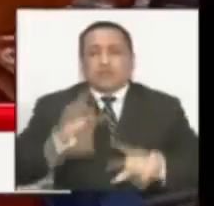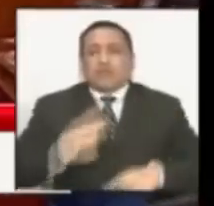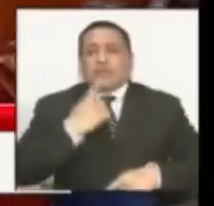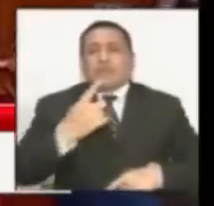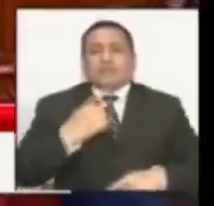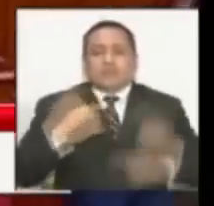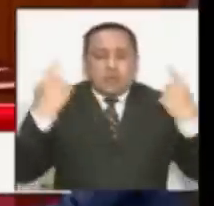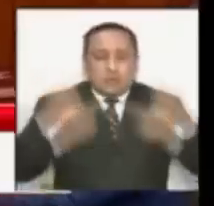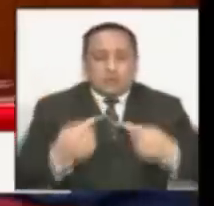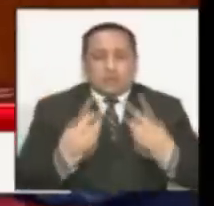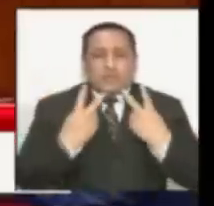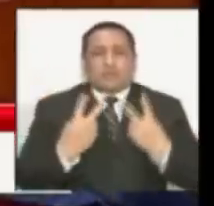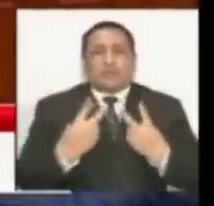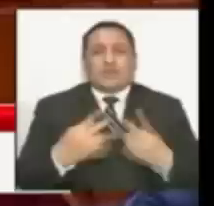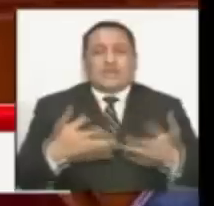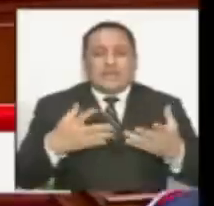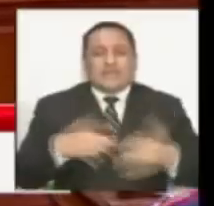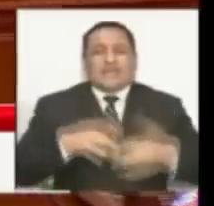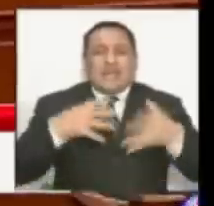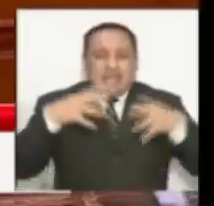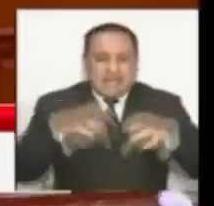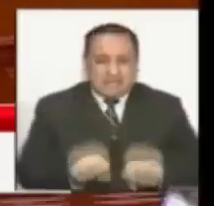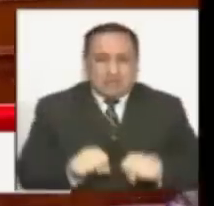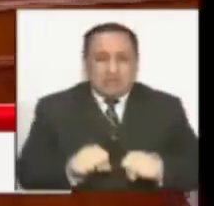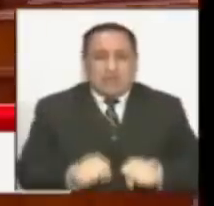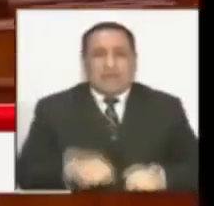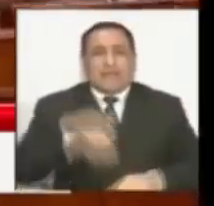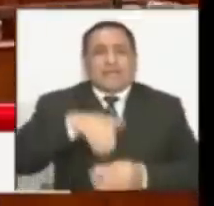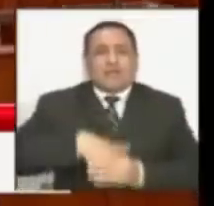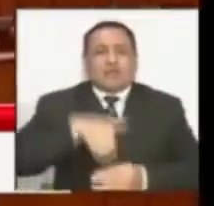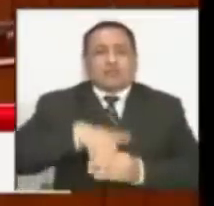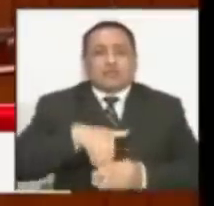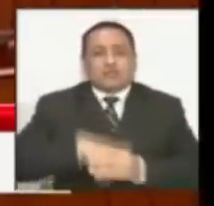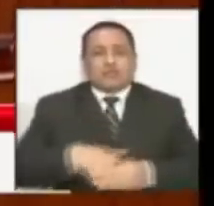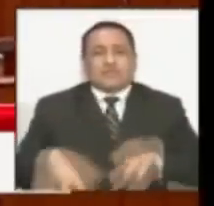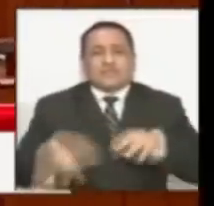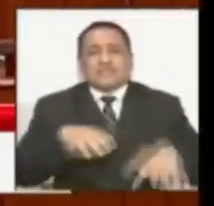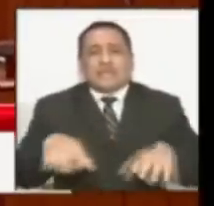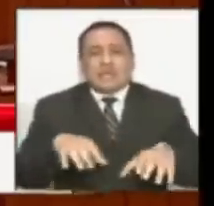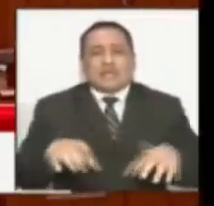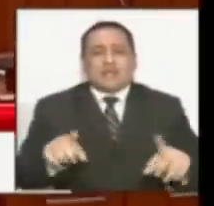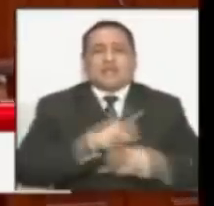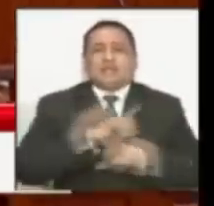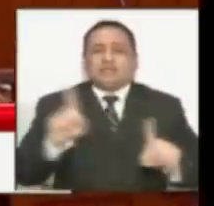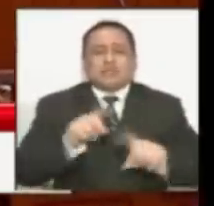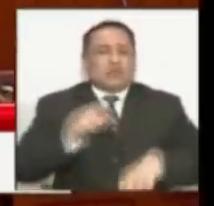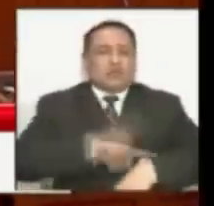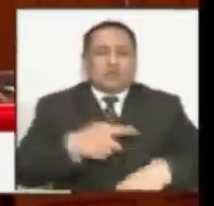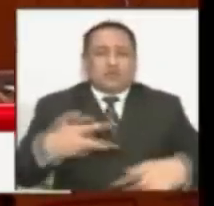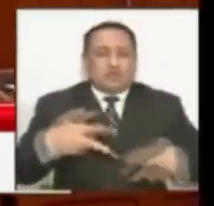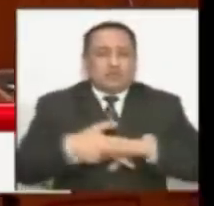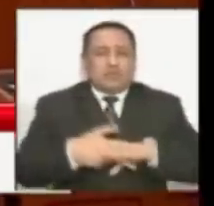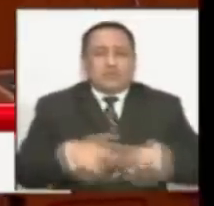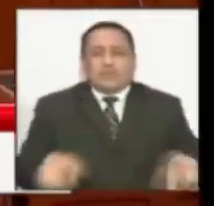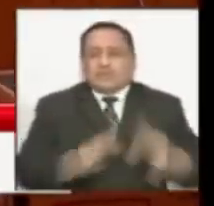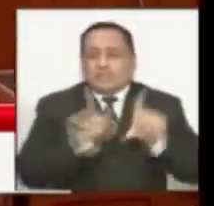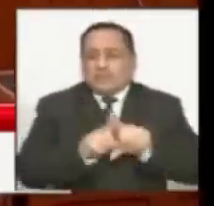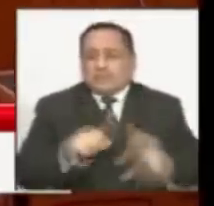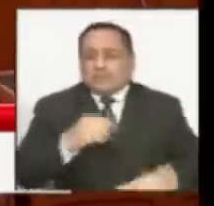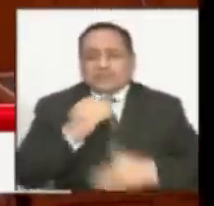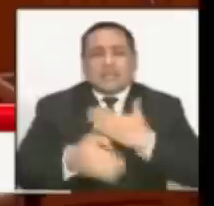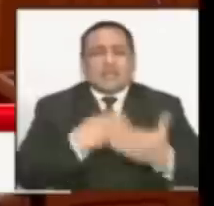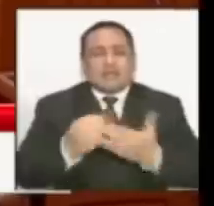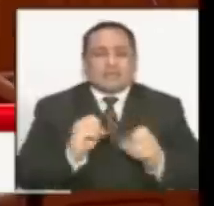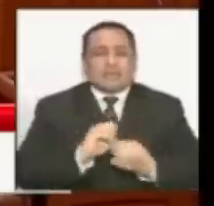sábado. No podemos cambiar eso, dijo. No podemos retroceder, volverlos a la vida, pero sí podemos desde el